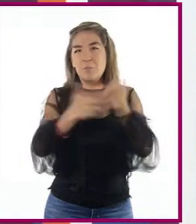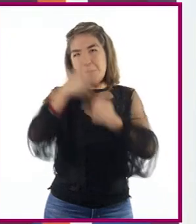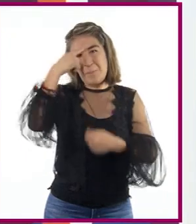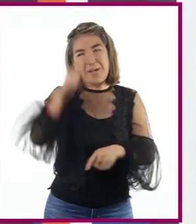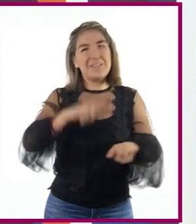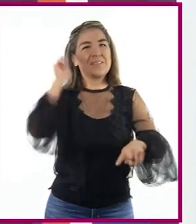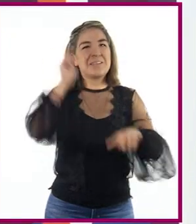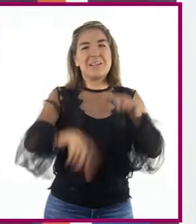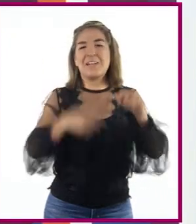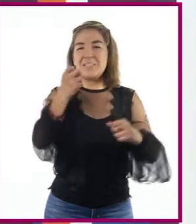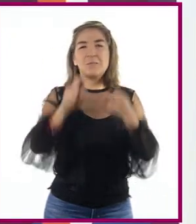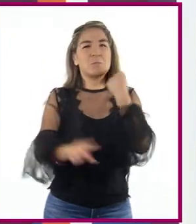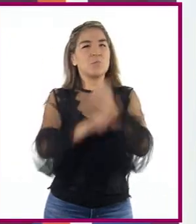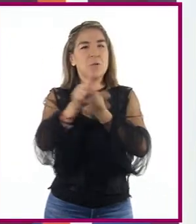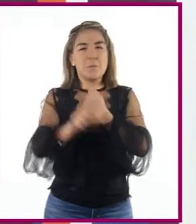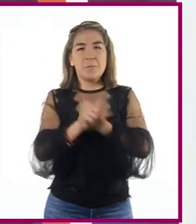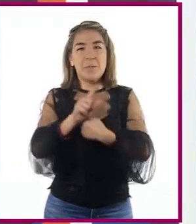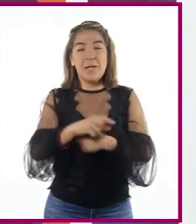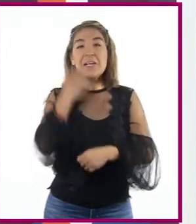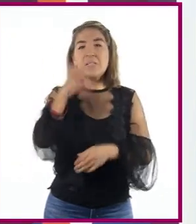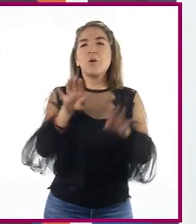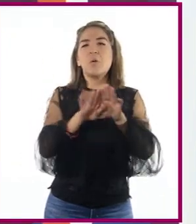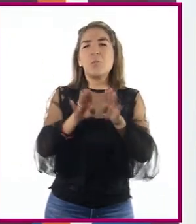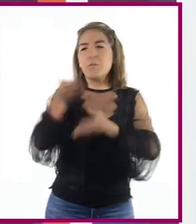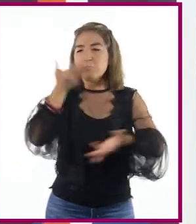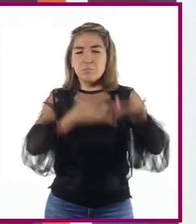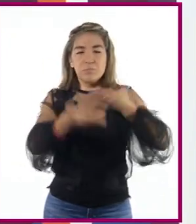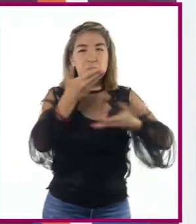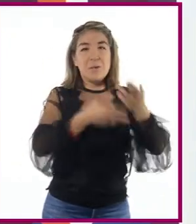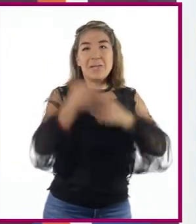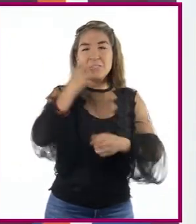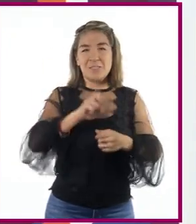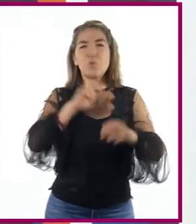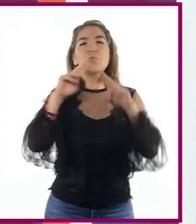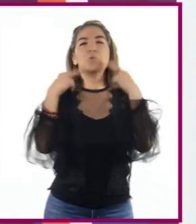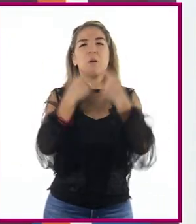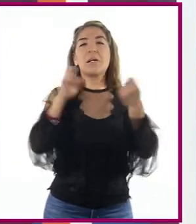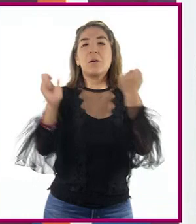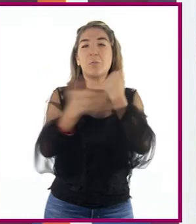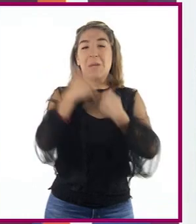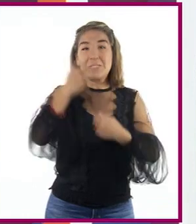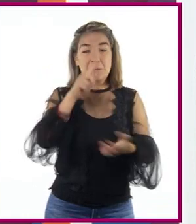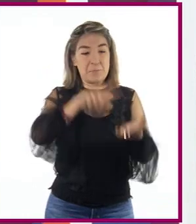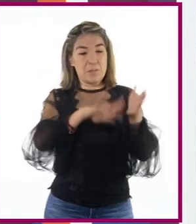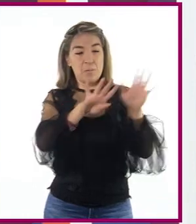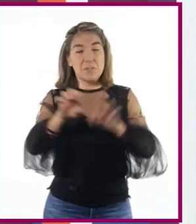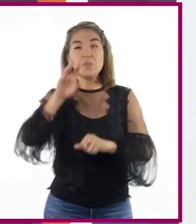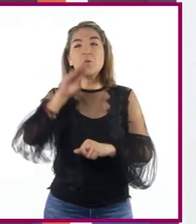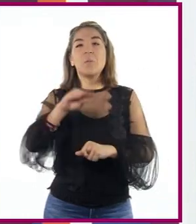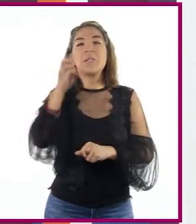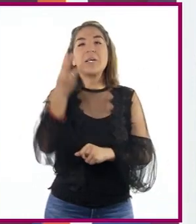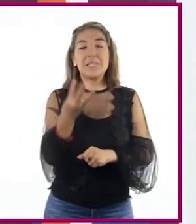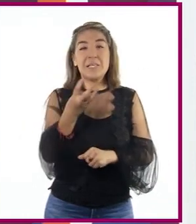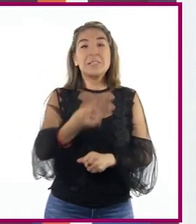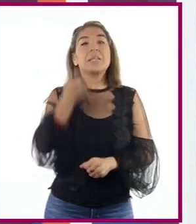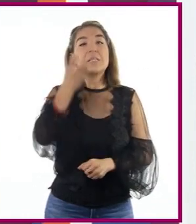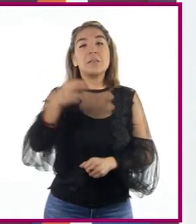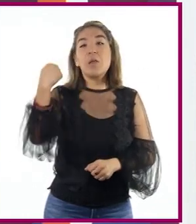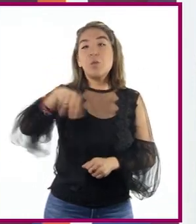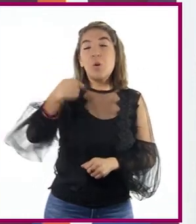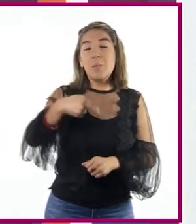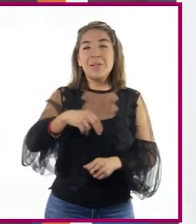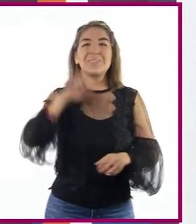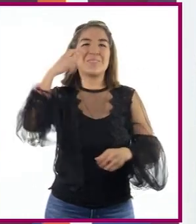problemas. El Tratado de la Unión Europea entró en vigor en 1993 y, por el nombre de la